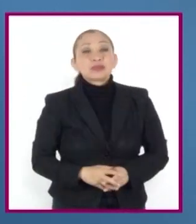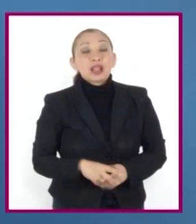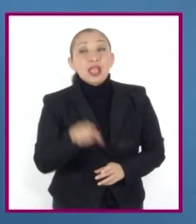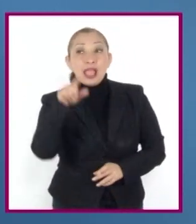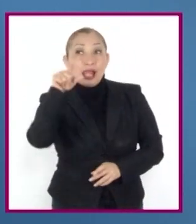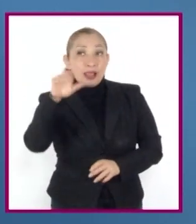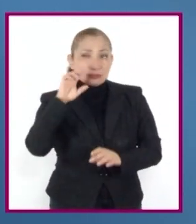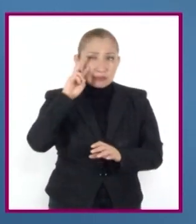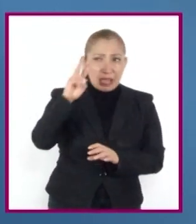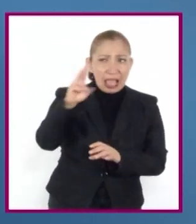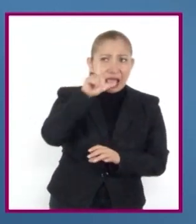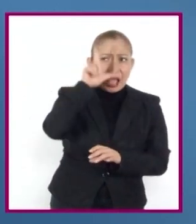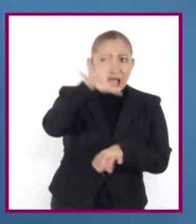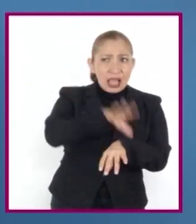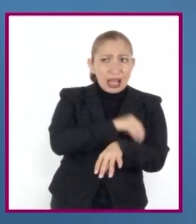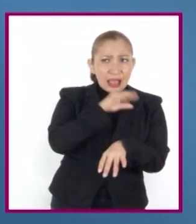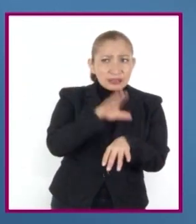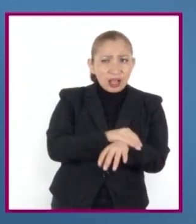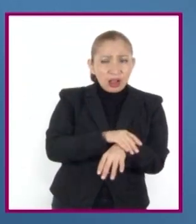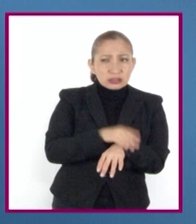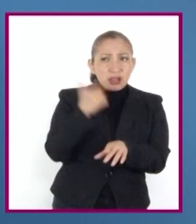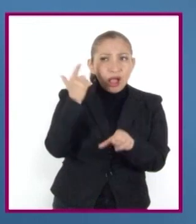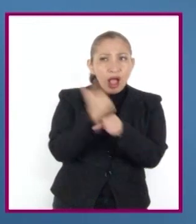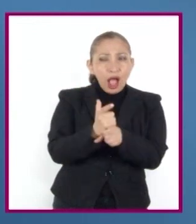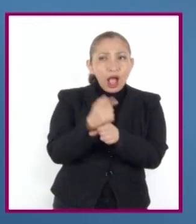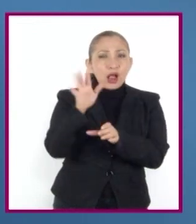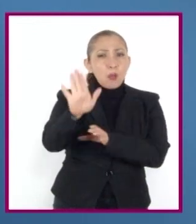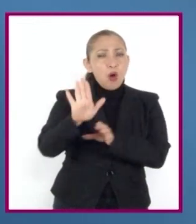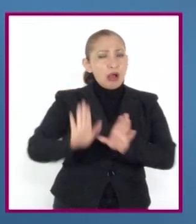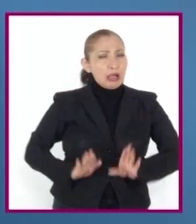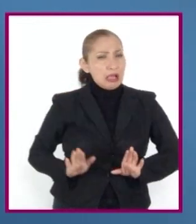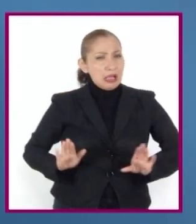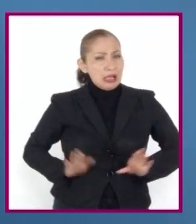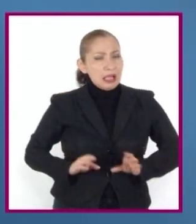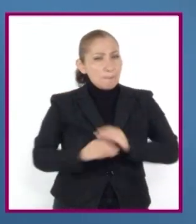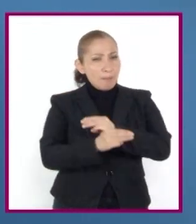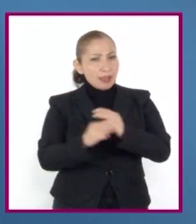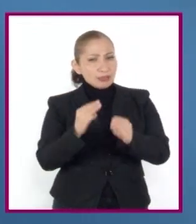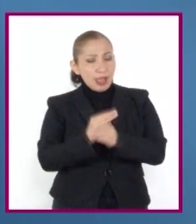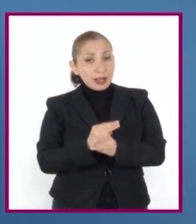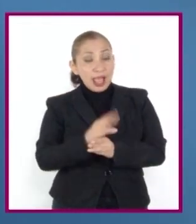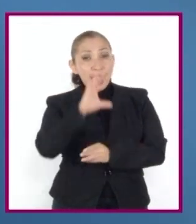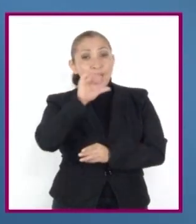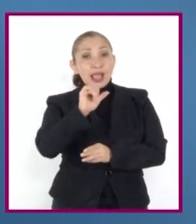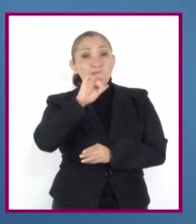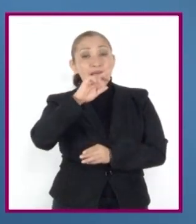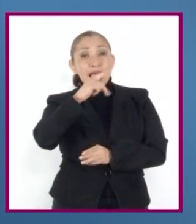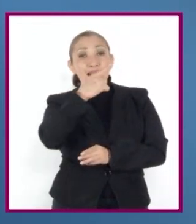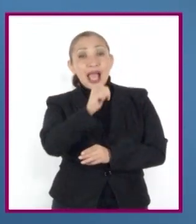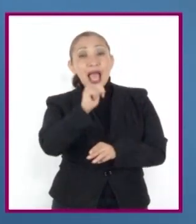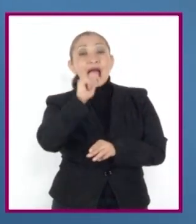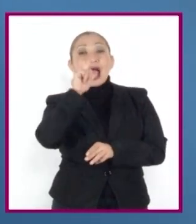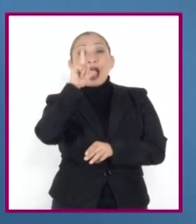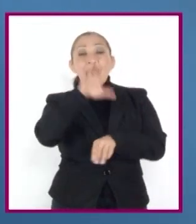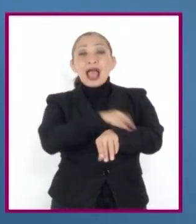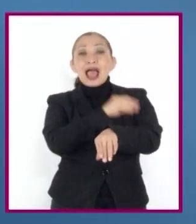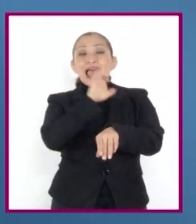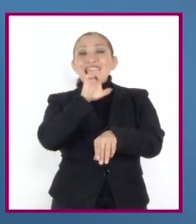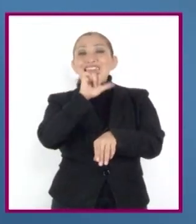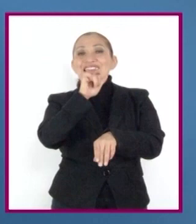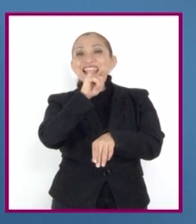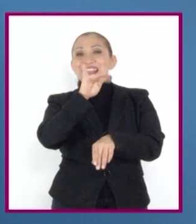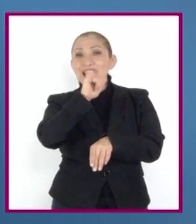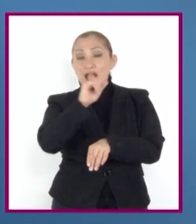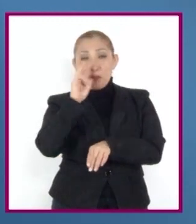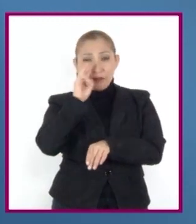fenómenos eléctricos que han visto muestran una propiedad fundamental de la materia, la carga eléctrica. Como estudiaron